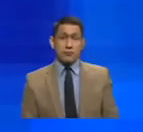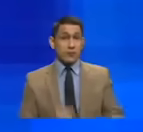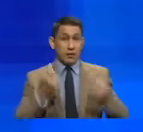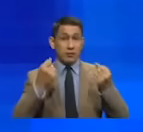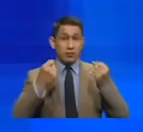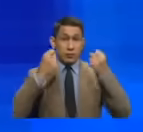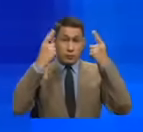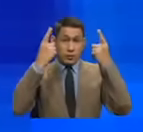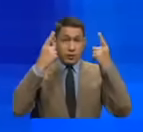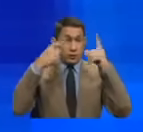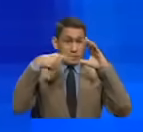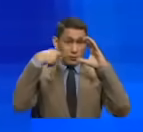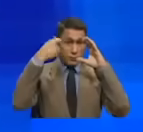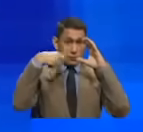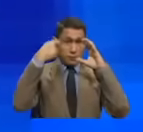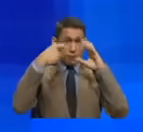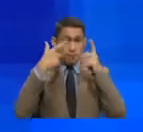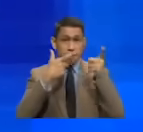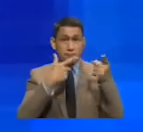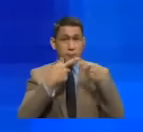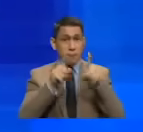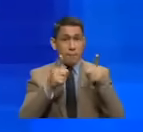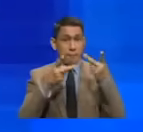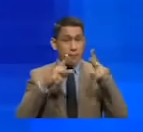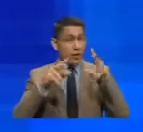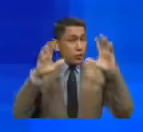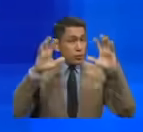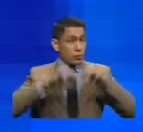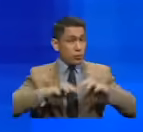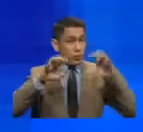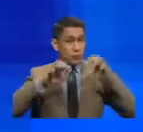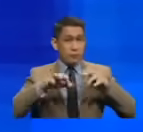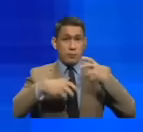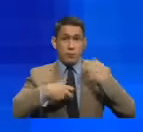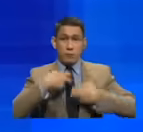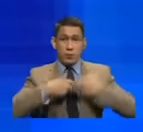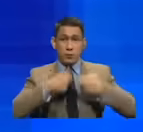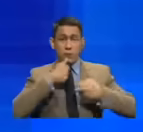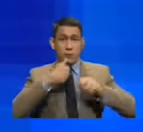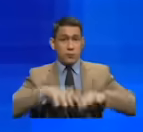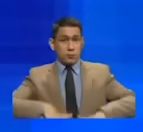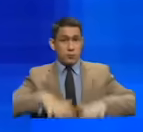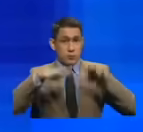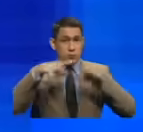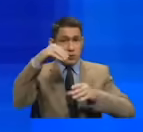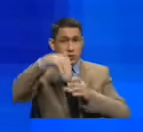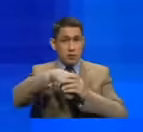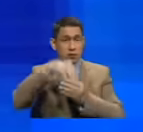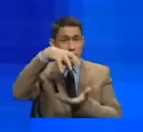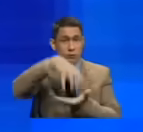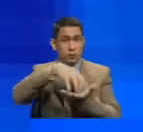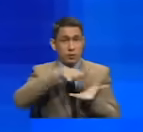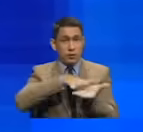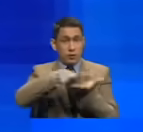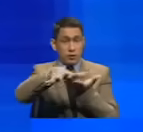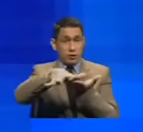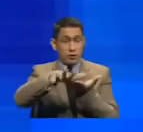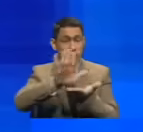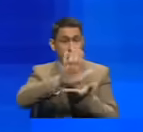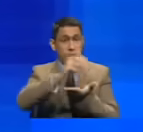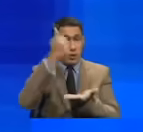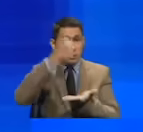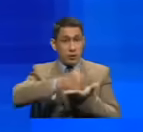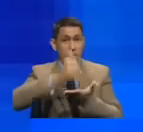Impresionantes las imágenes, amigos televidentes, y también las lluvias han provocado inundaciones en la provincia de Los Ríos. Su capital,